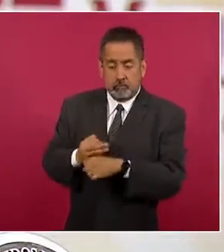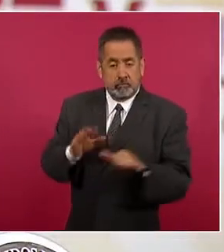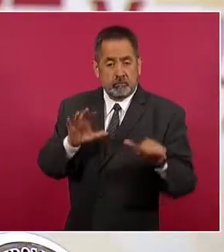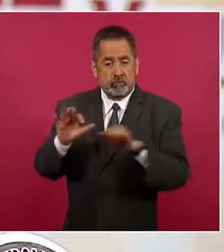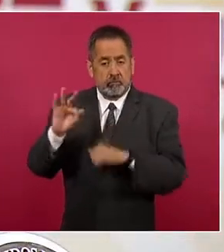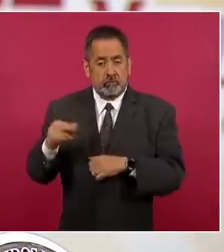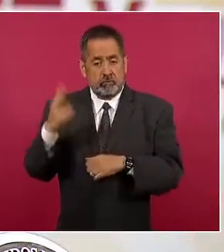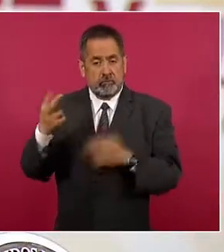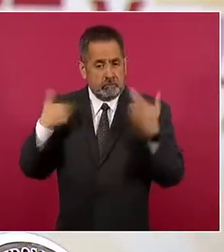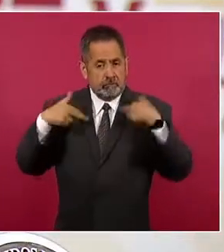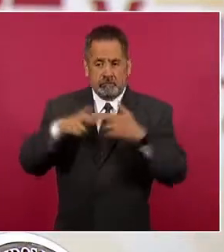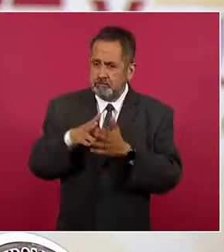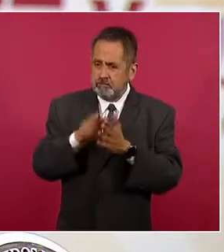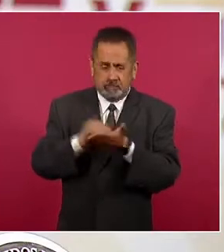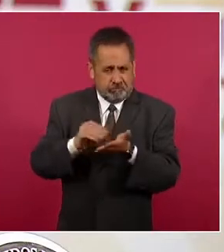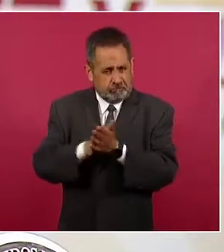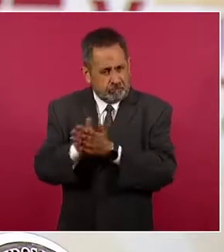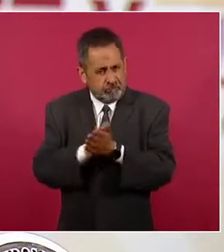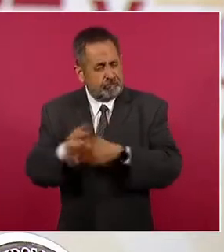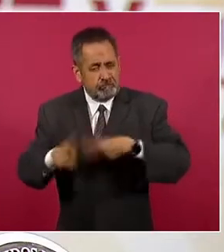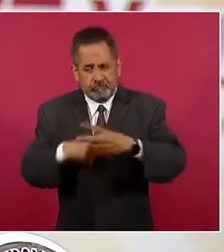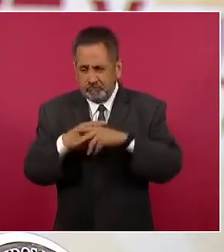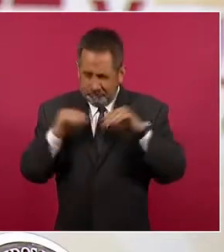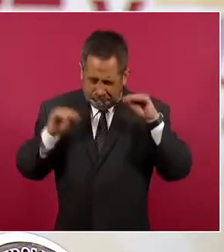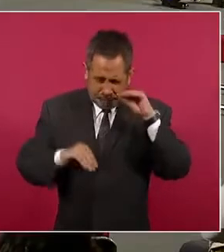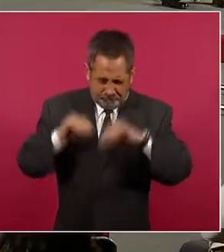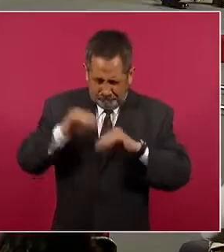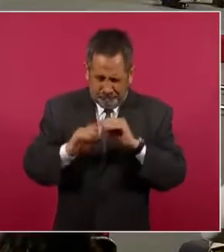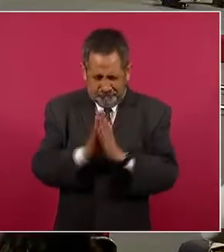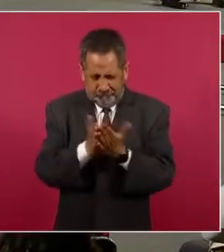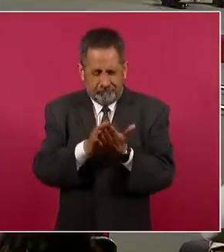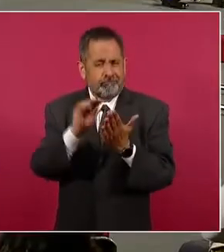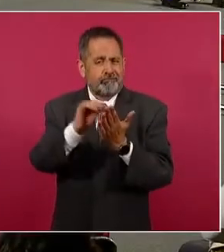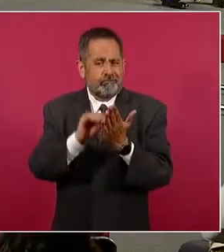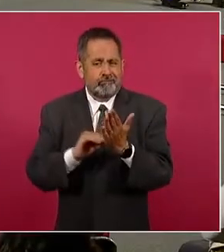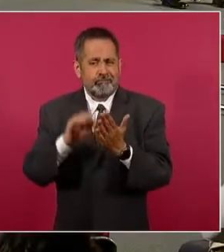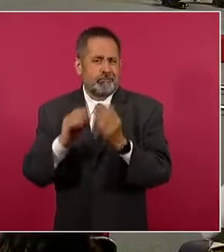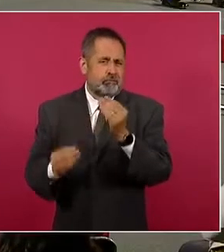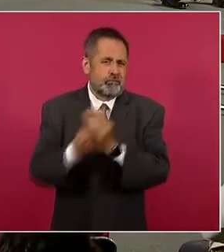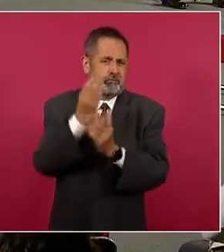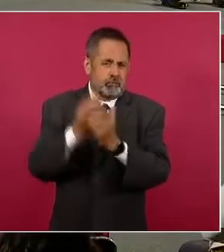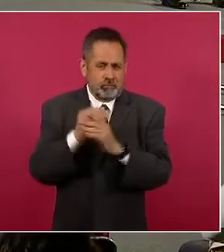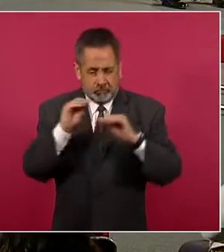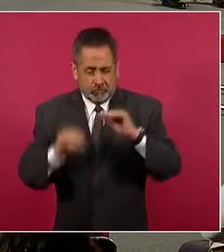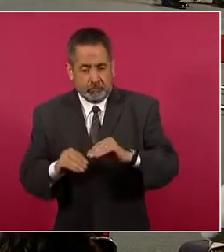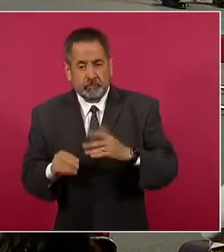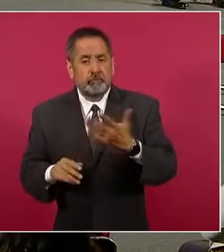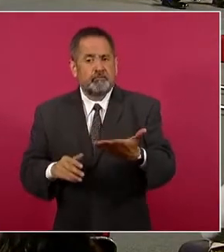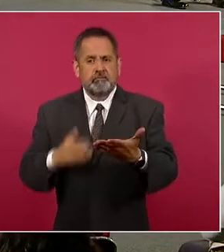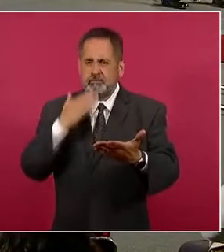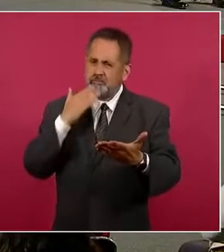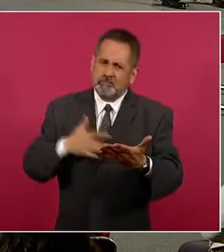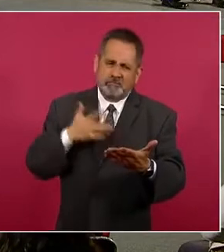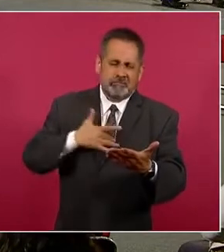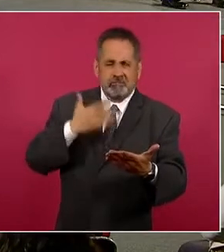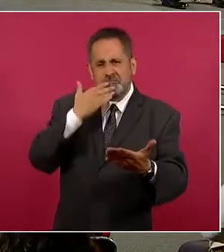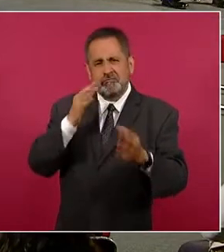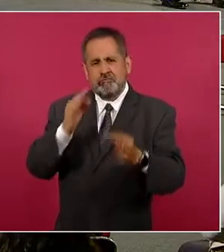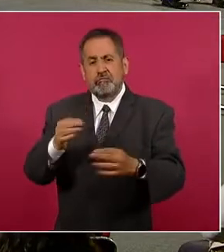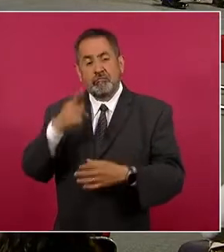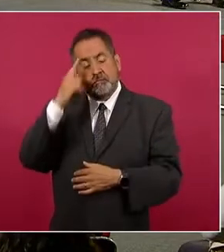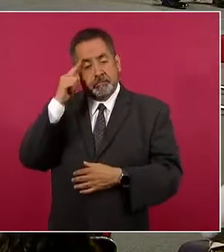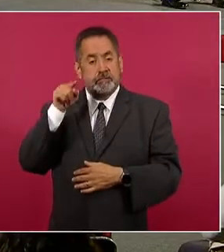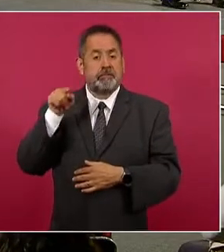esperan, ansiosos, continuar con el diseño de la nueva familia de libros de texto. Esta cantidad nos podría llenar de orgullo, pero en